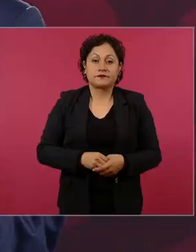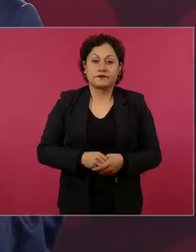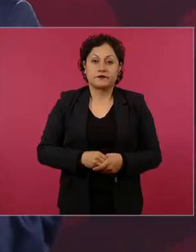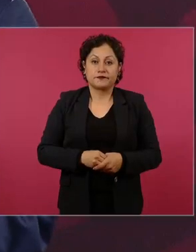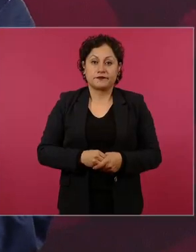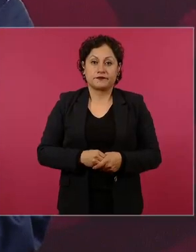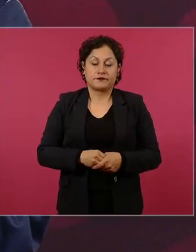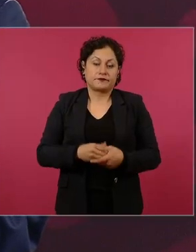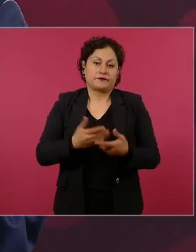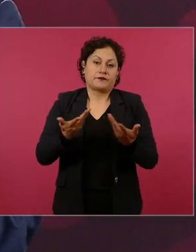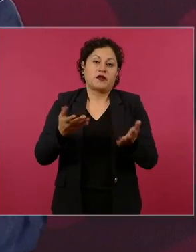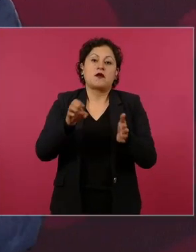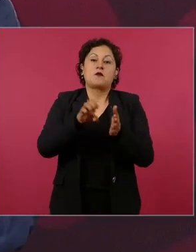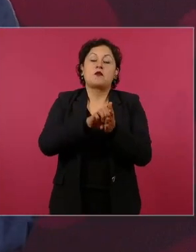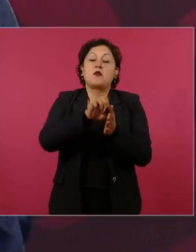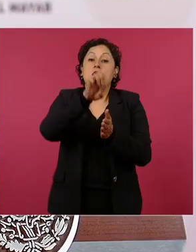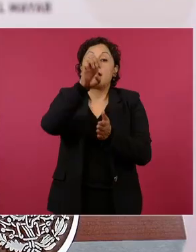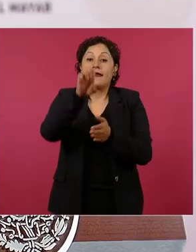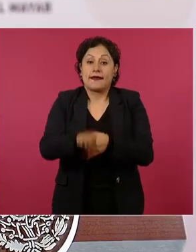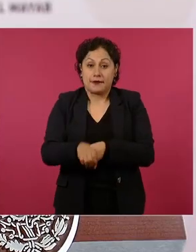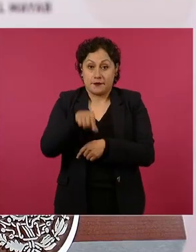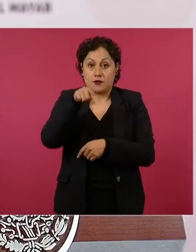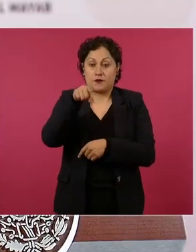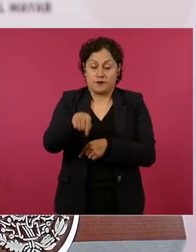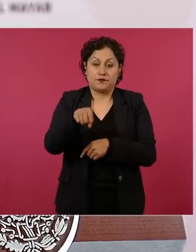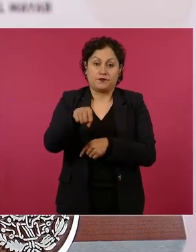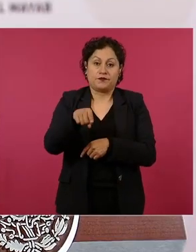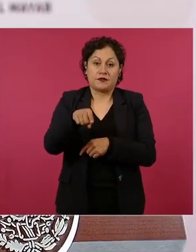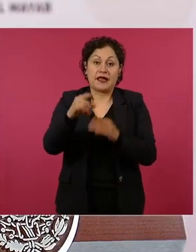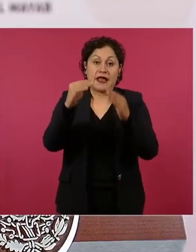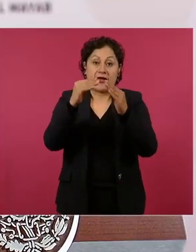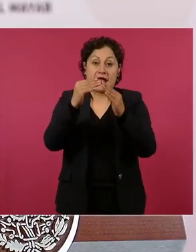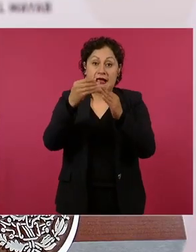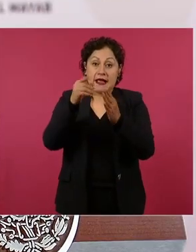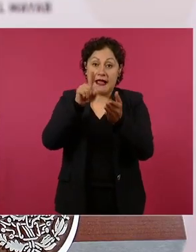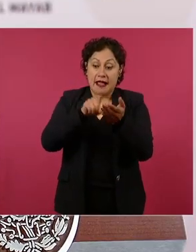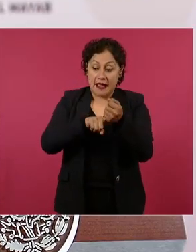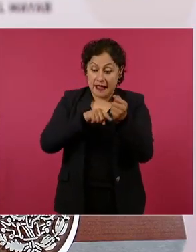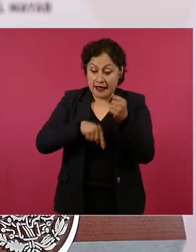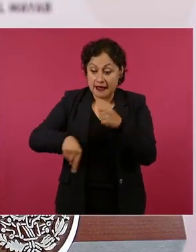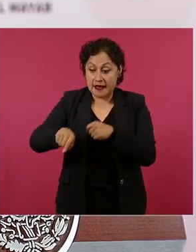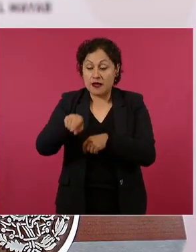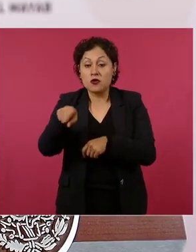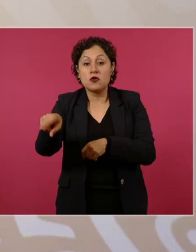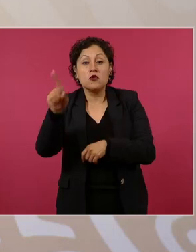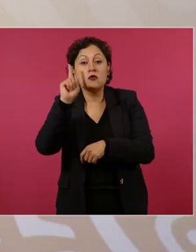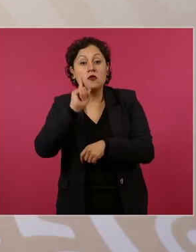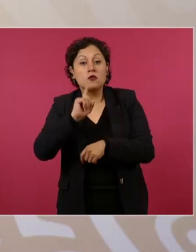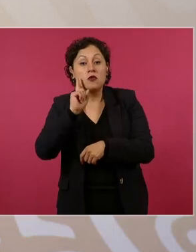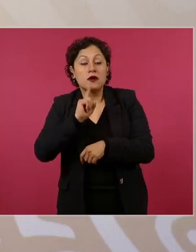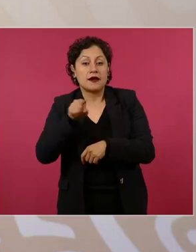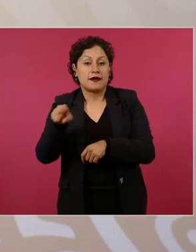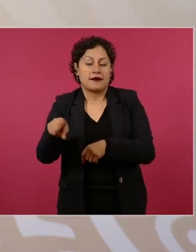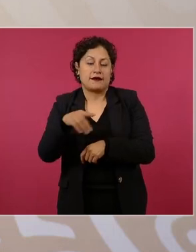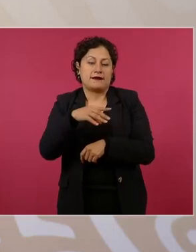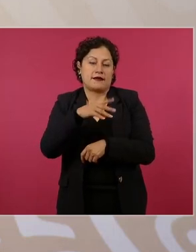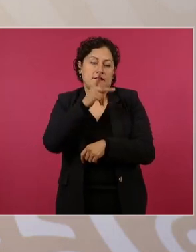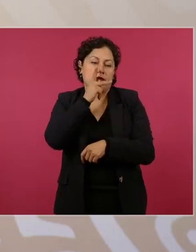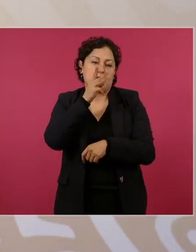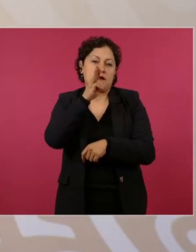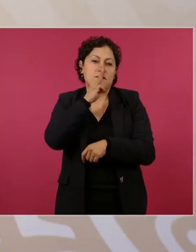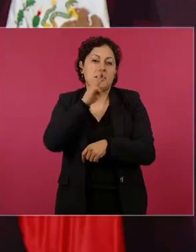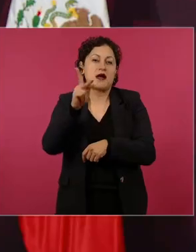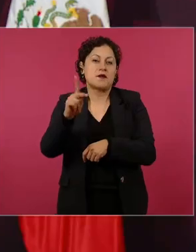una hija de un peón quería casarse, tenía que pedirle permiso al amo, no podían salir de